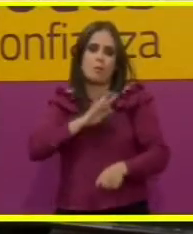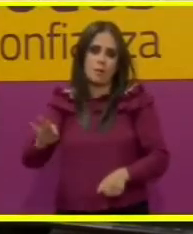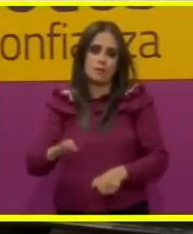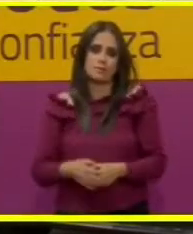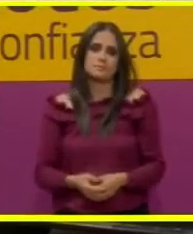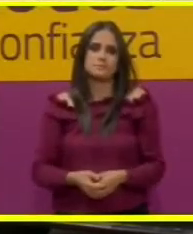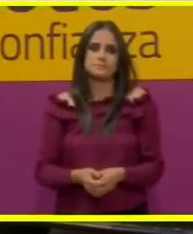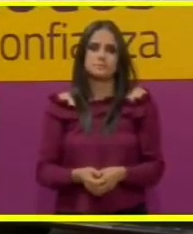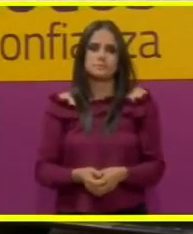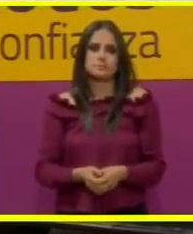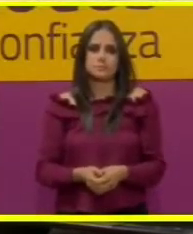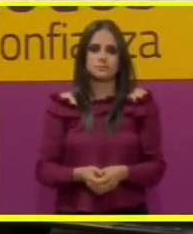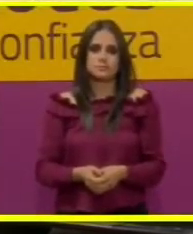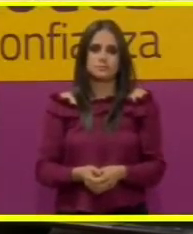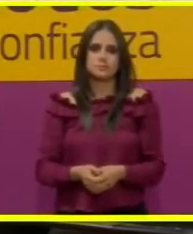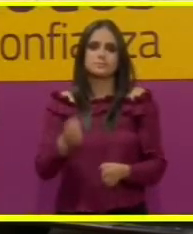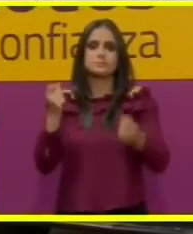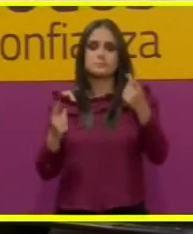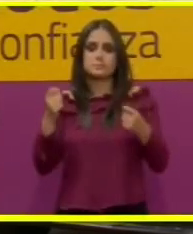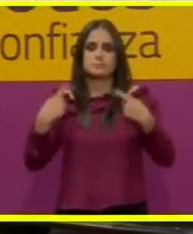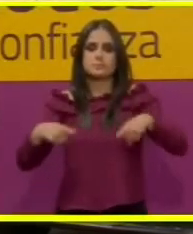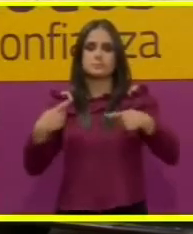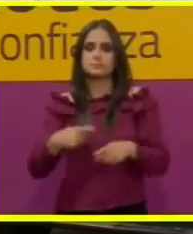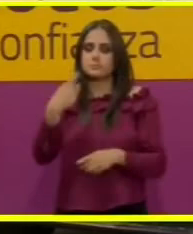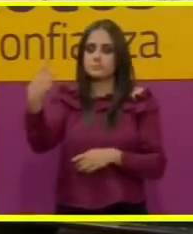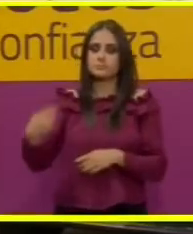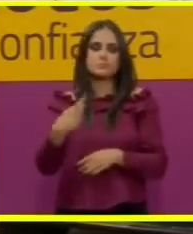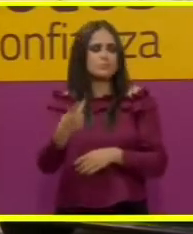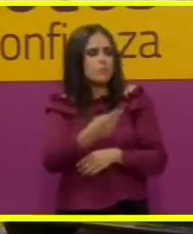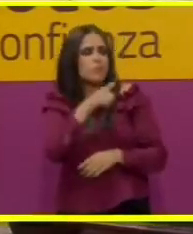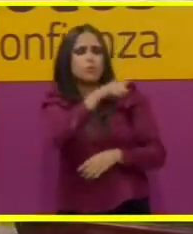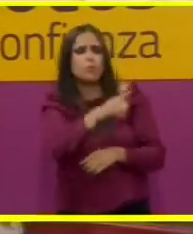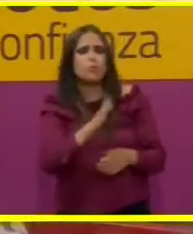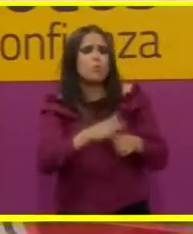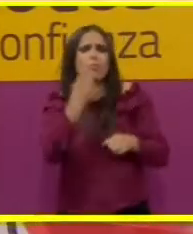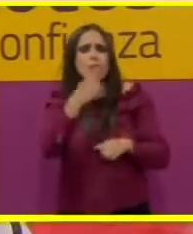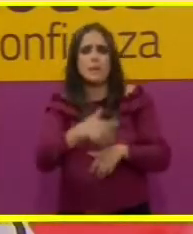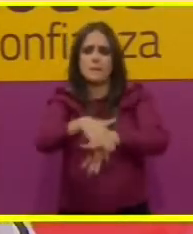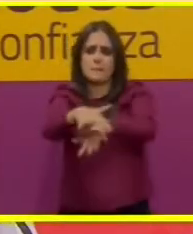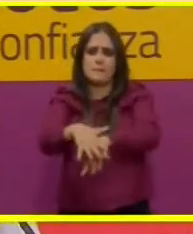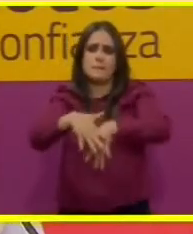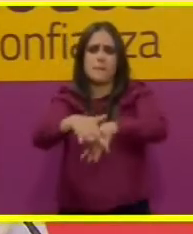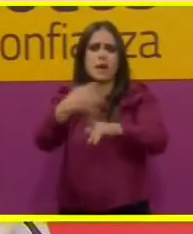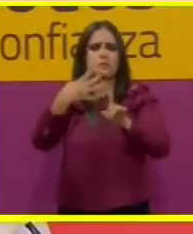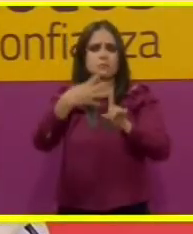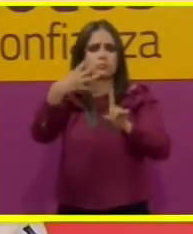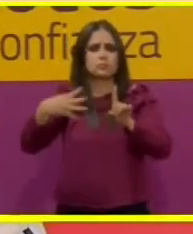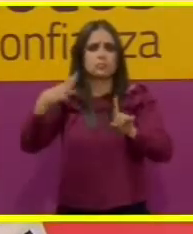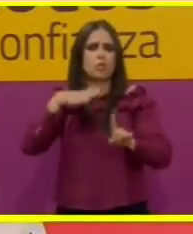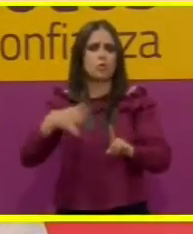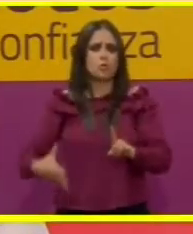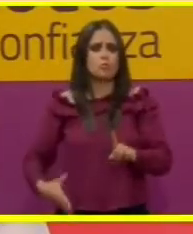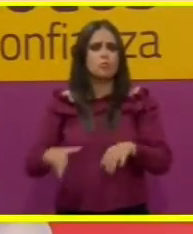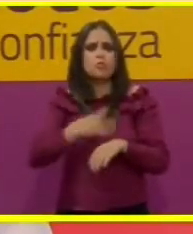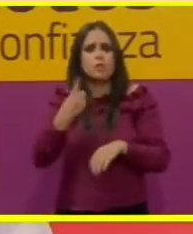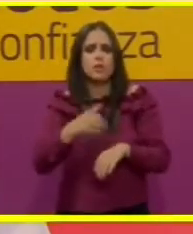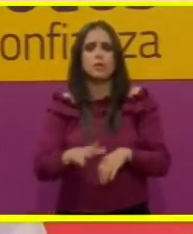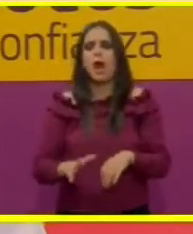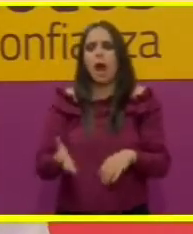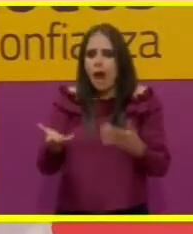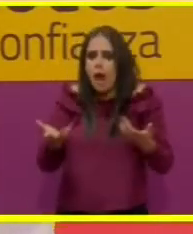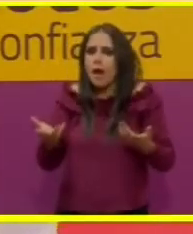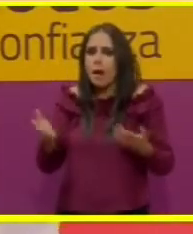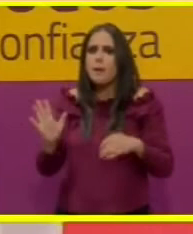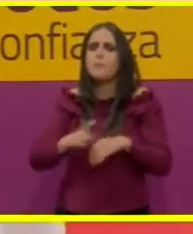gente me pregunta, ¿por qué sigues yendo a las marchas del orgullo gay? Es por eso, precisamente, porque